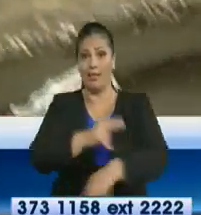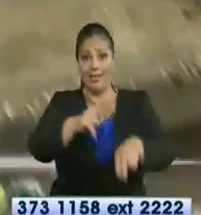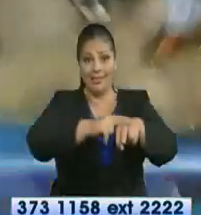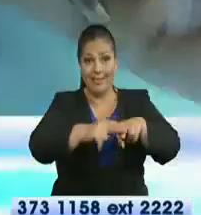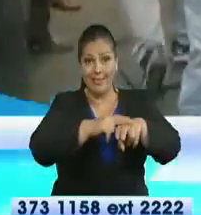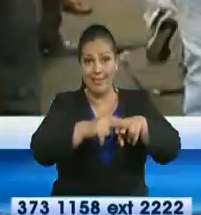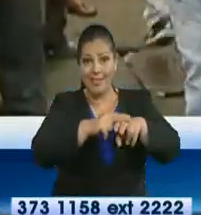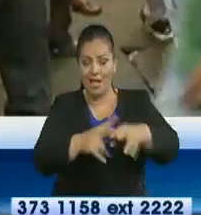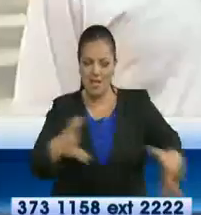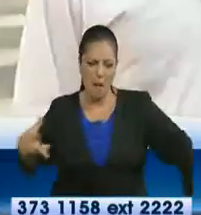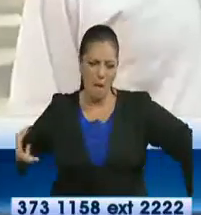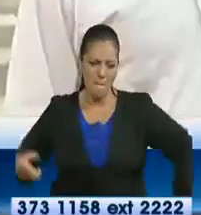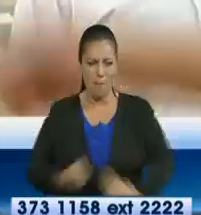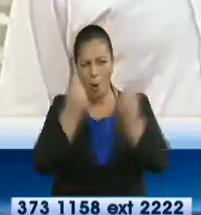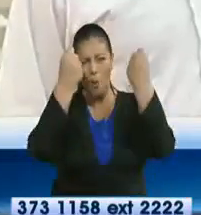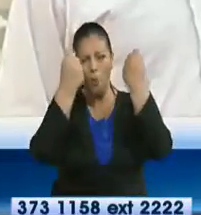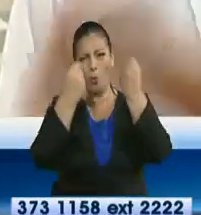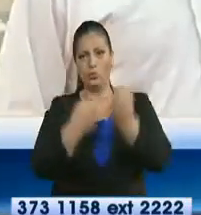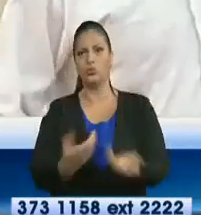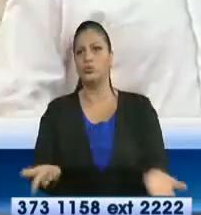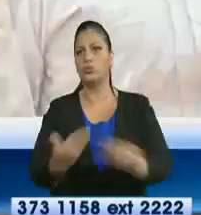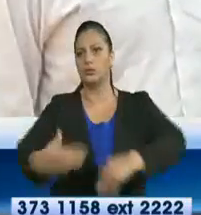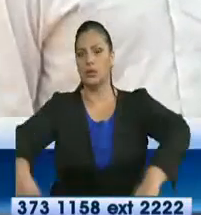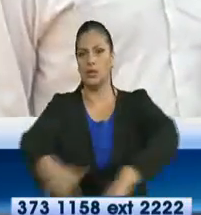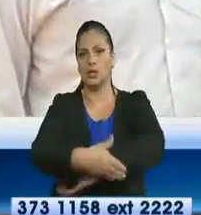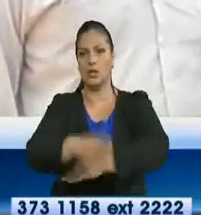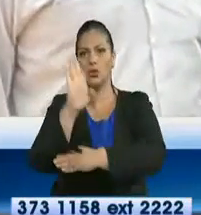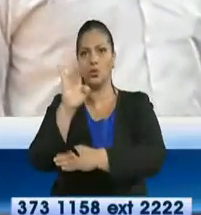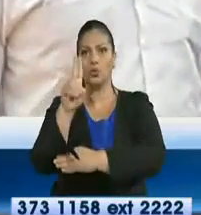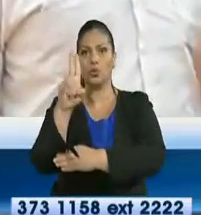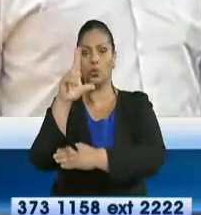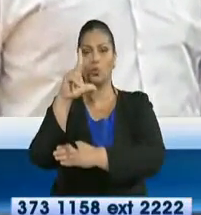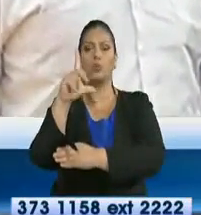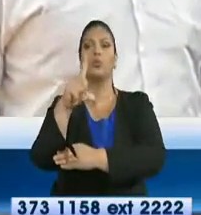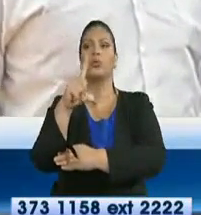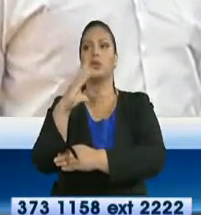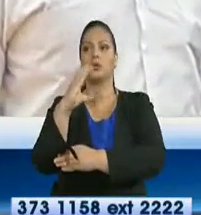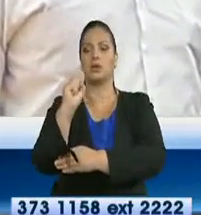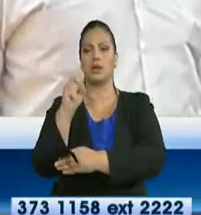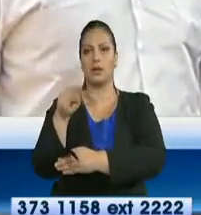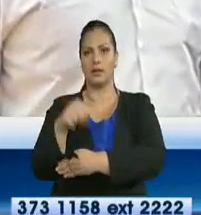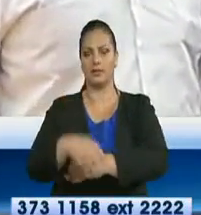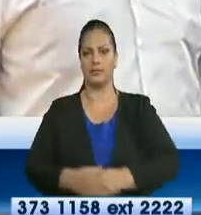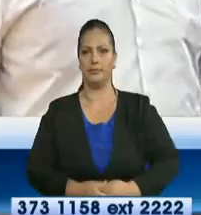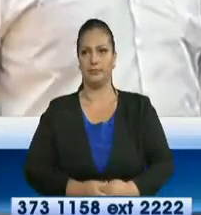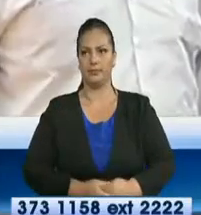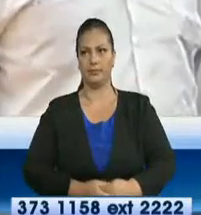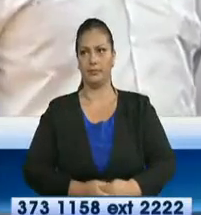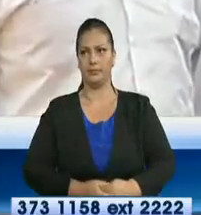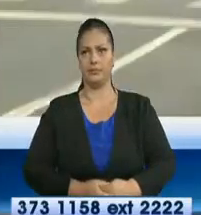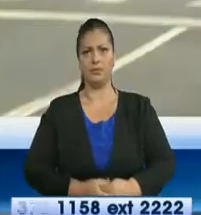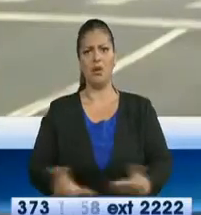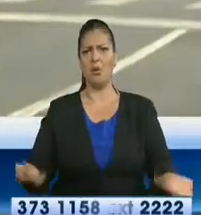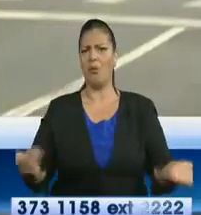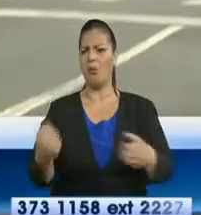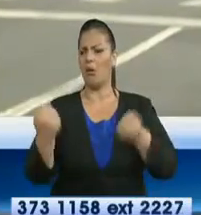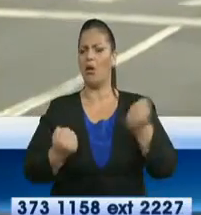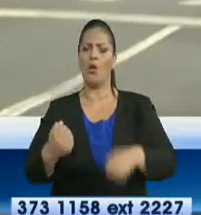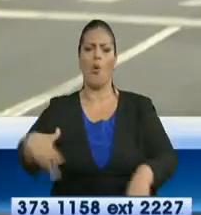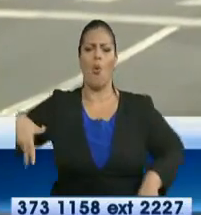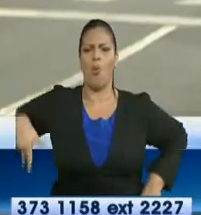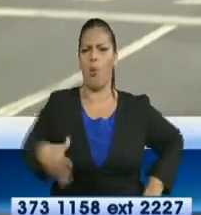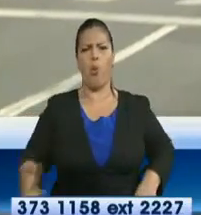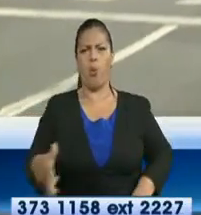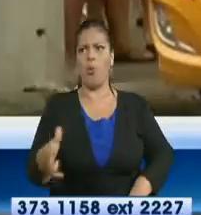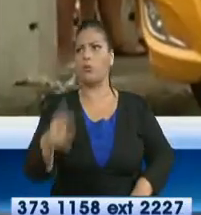Tulcán y Alcedo. Por aquí por Tulcán me iba para el sur. Y él sale por ahí por la calle Alcedo, pero como que fuera una autopista. Que el señor se me